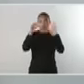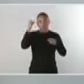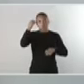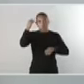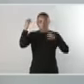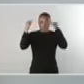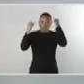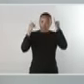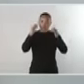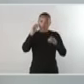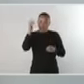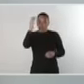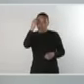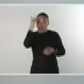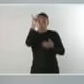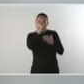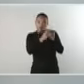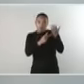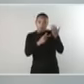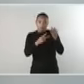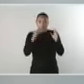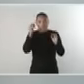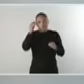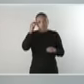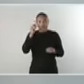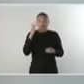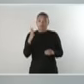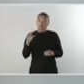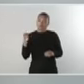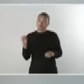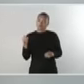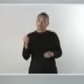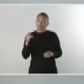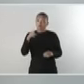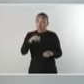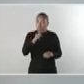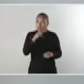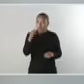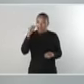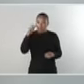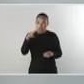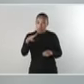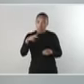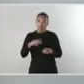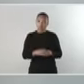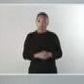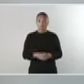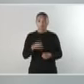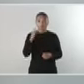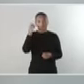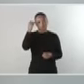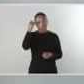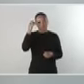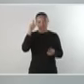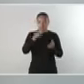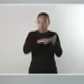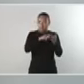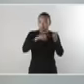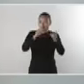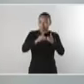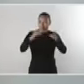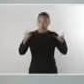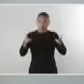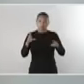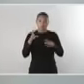veas las propuestas las analices y este cinco de junio tú que me estás viendo decídete a votar diferente